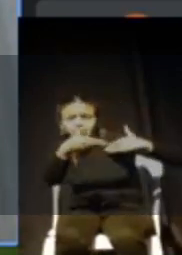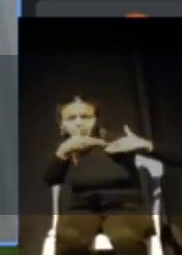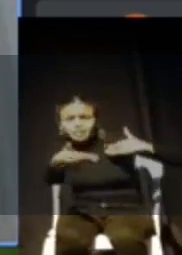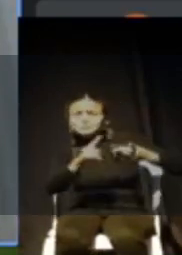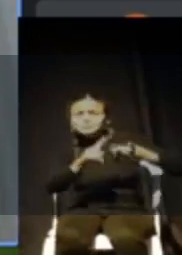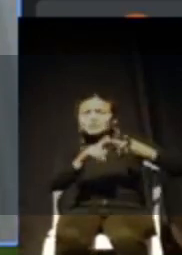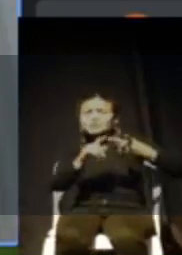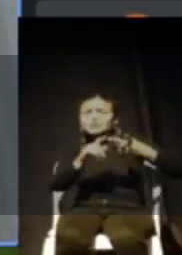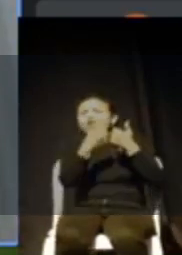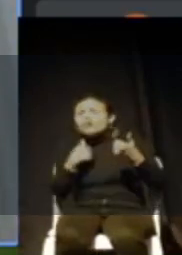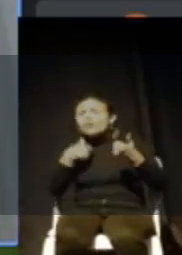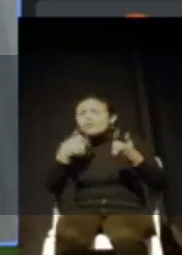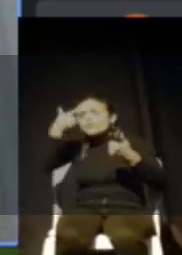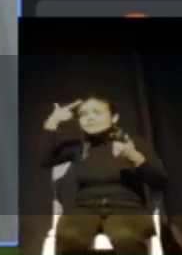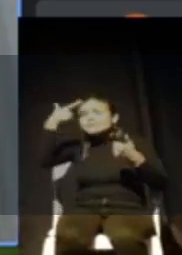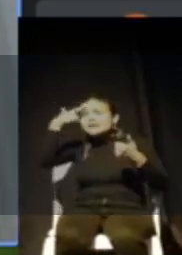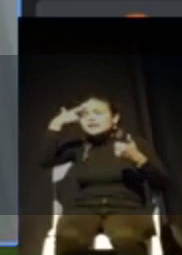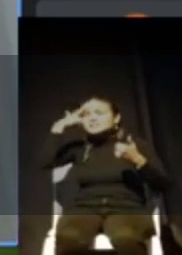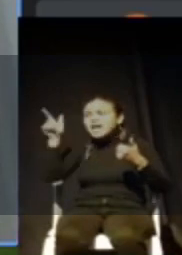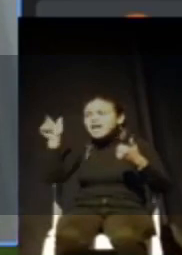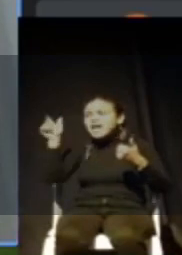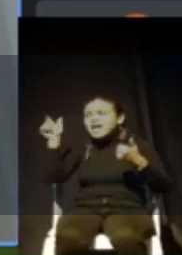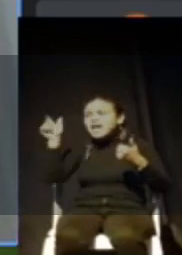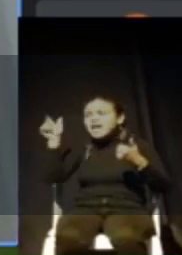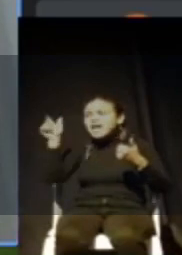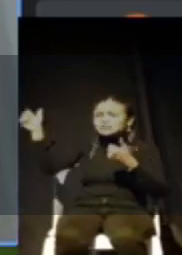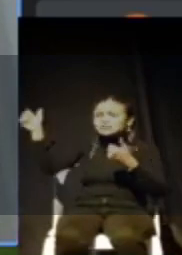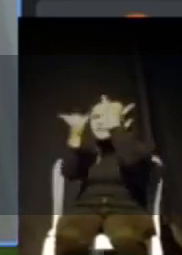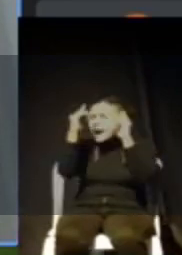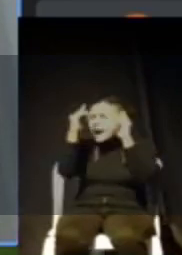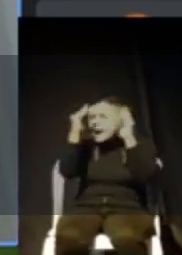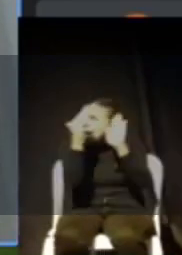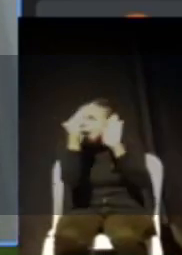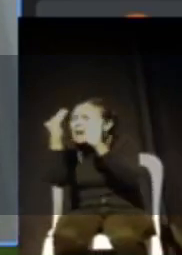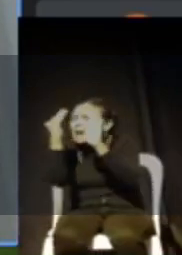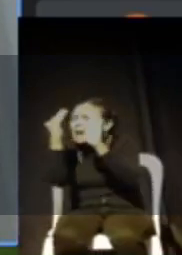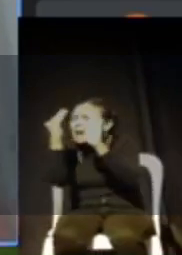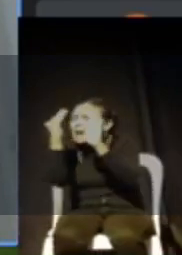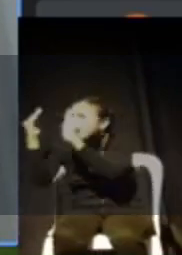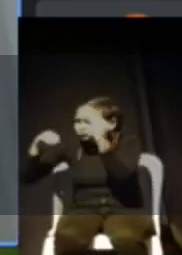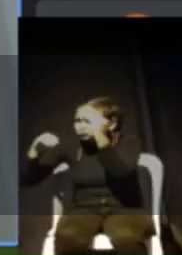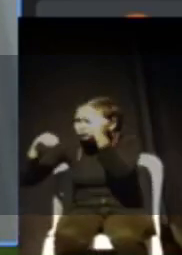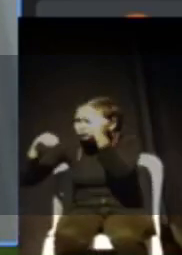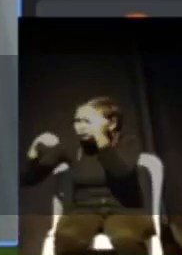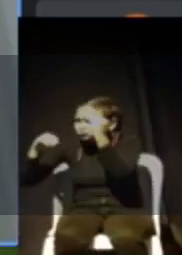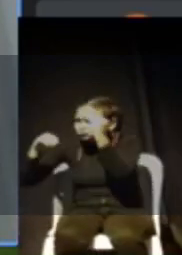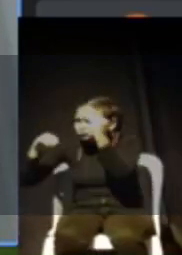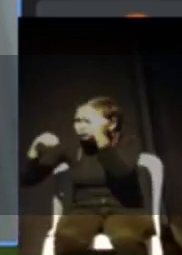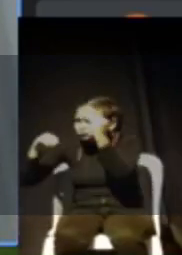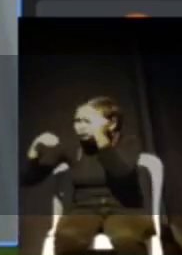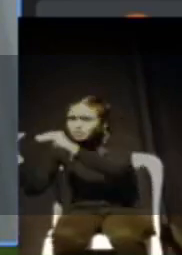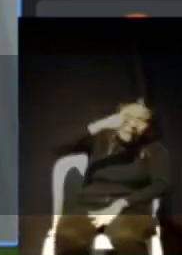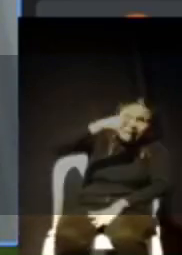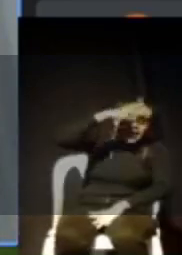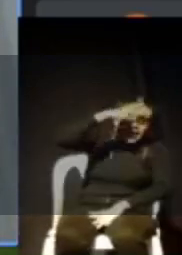esas estructuras, digamos, contrahegemónicas, pedagógicas que estamos haciendo en México, porque uno podría, digamos, preguntarse el lugar de estos